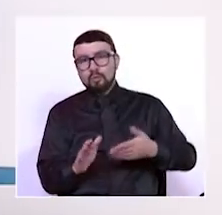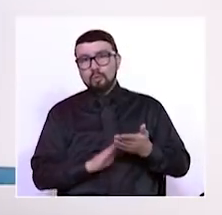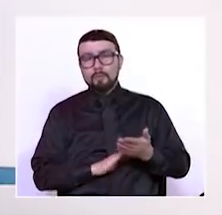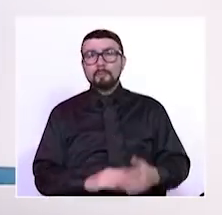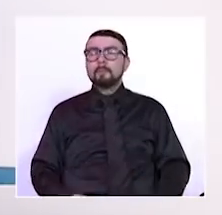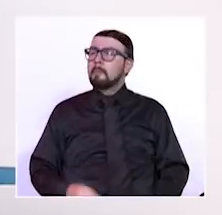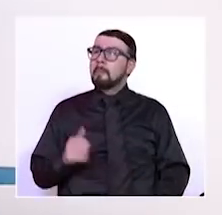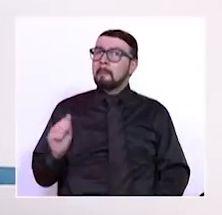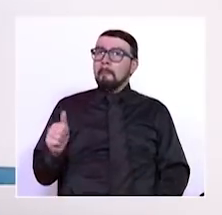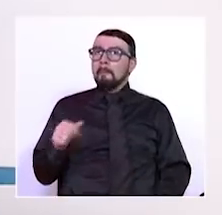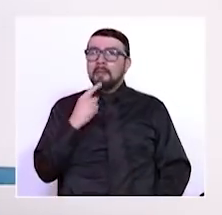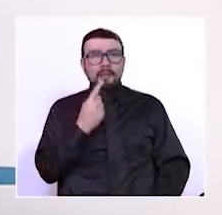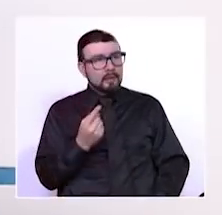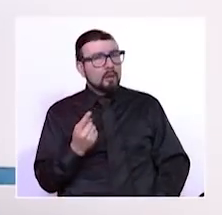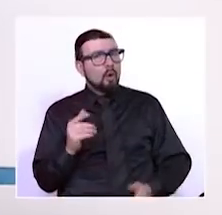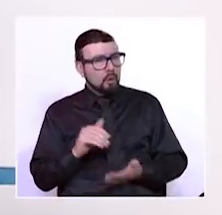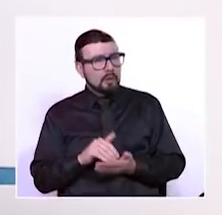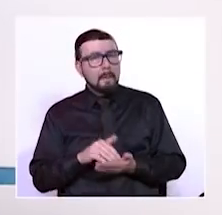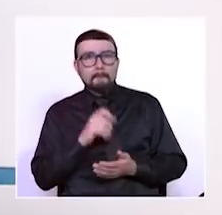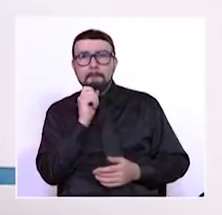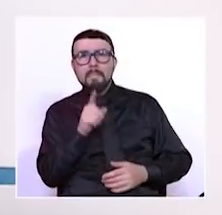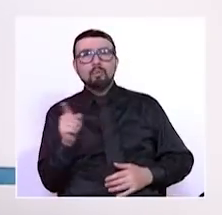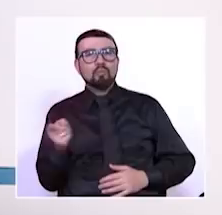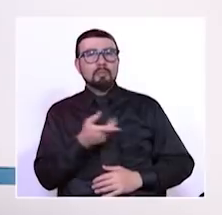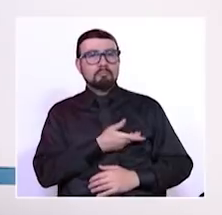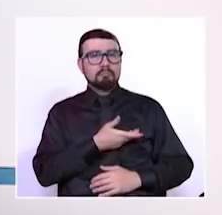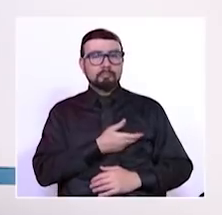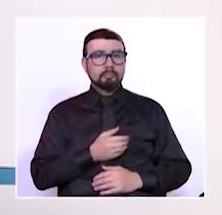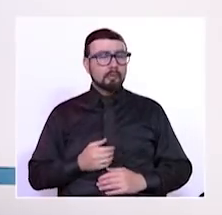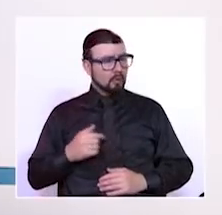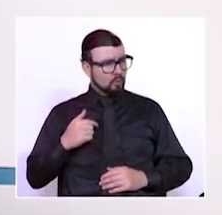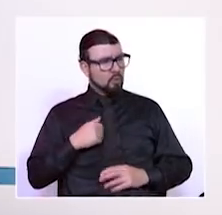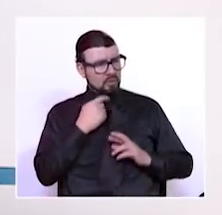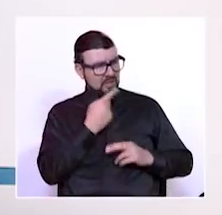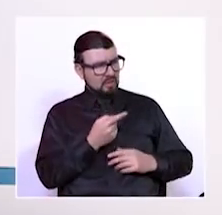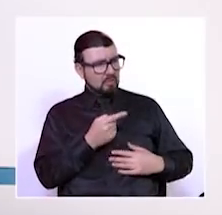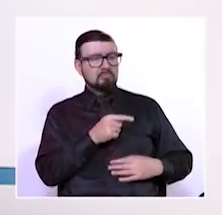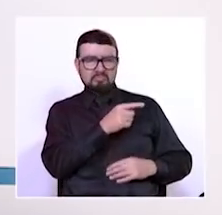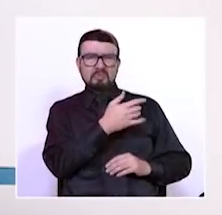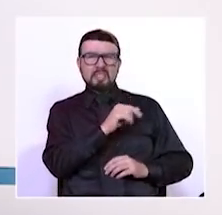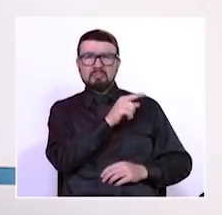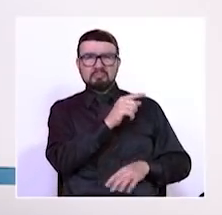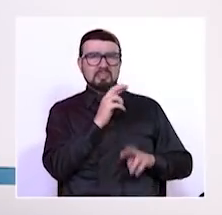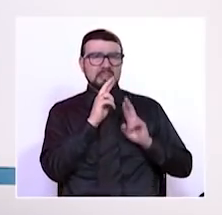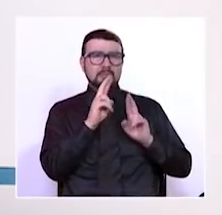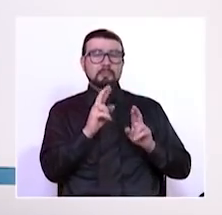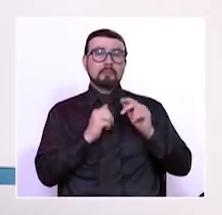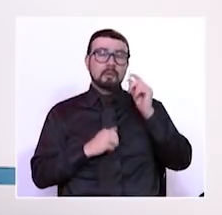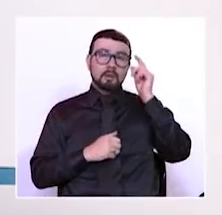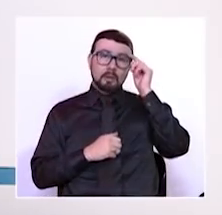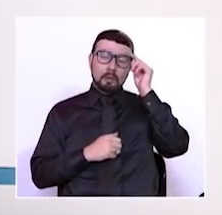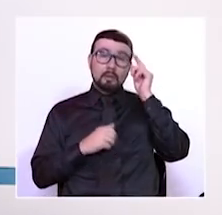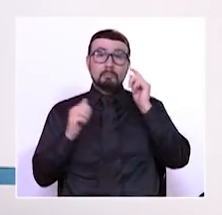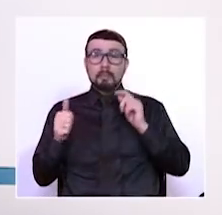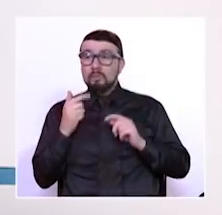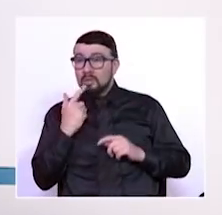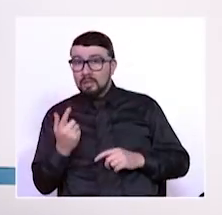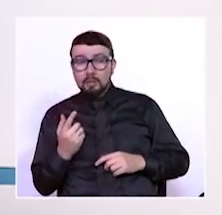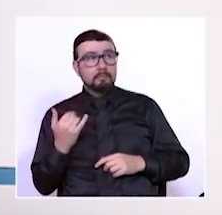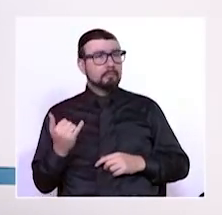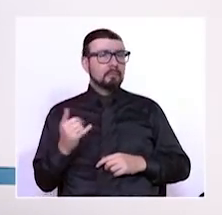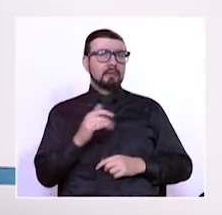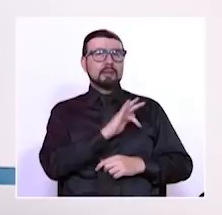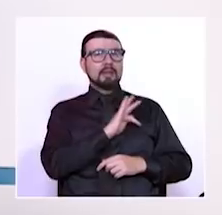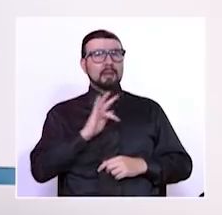por el cuadro de su mamá. Y parte de lo que voy a leer lo ha respondido el doctor Juan Diego Osa cuando dice es que hay que hacer un tratamiento como